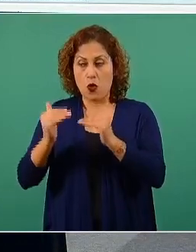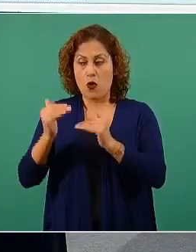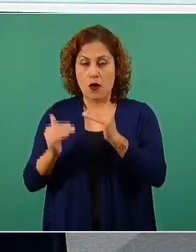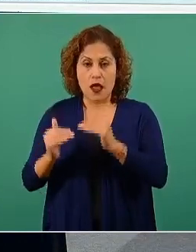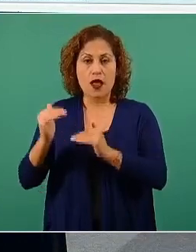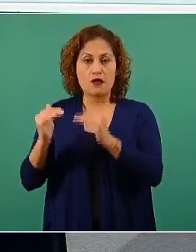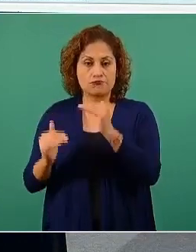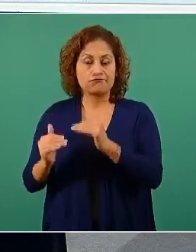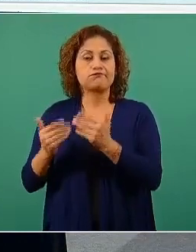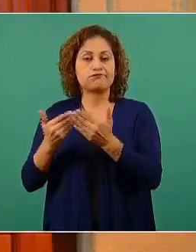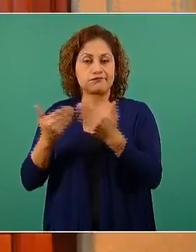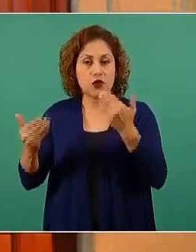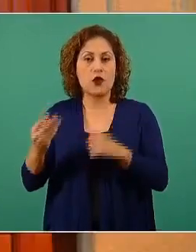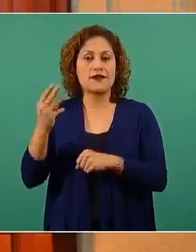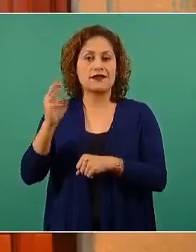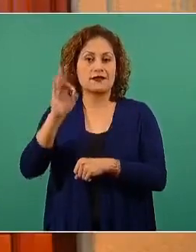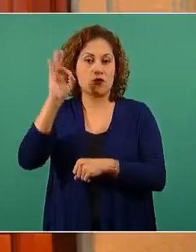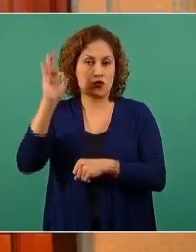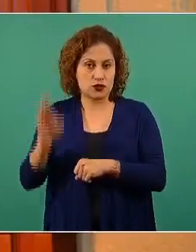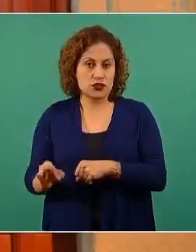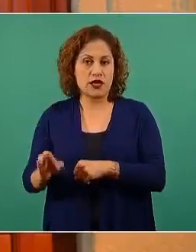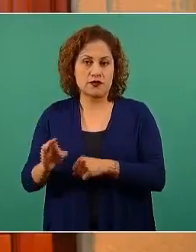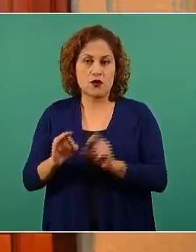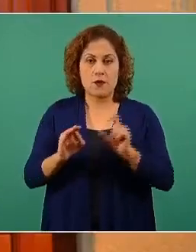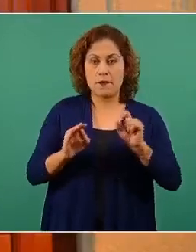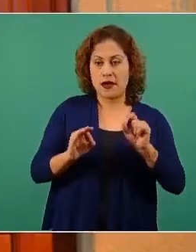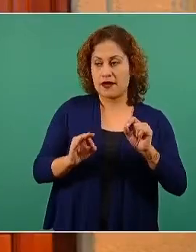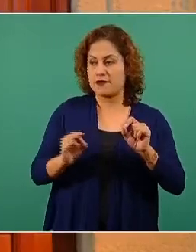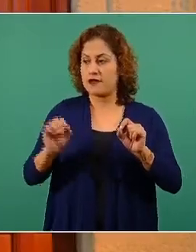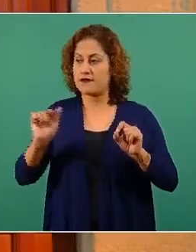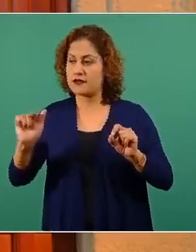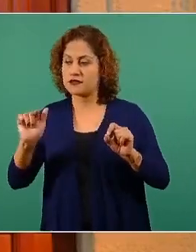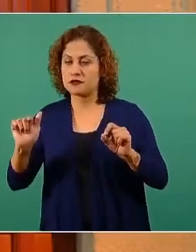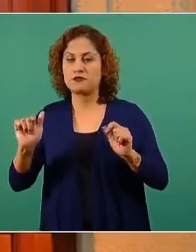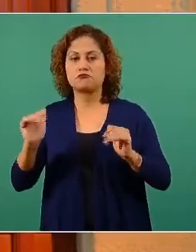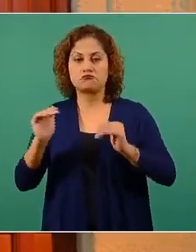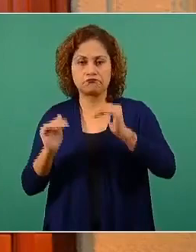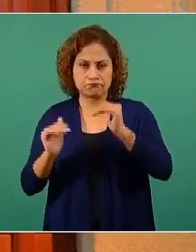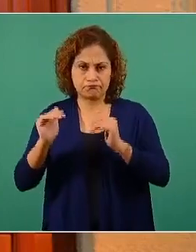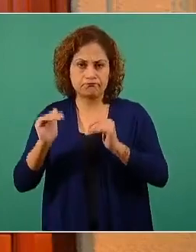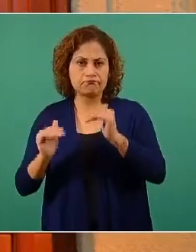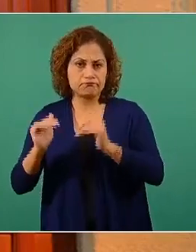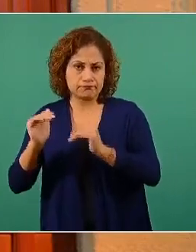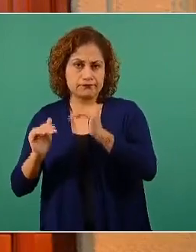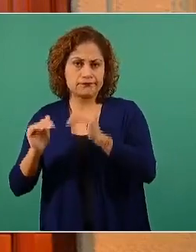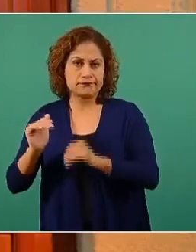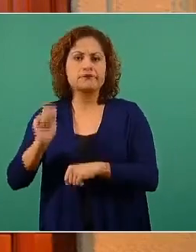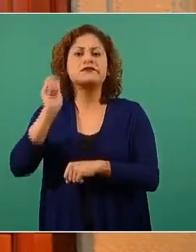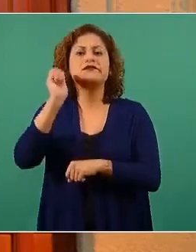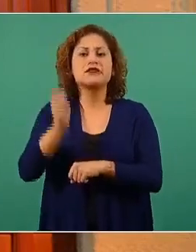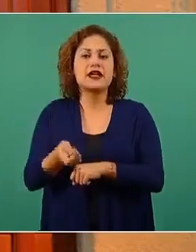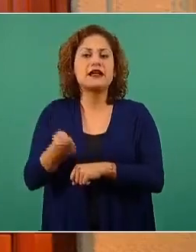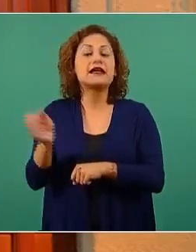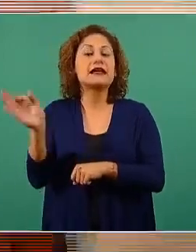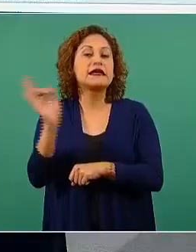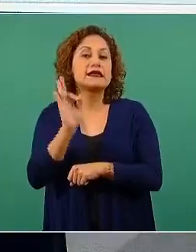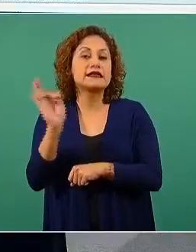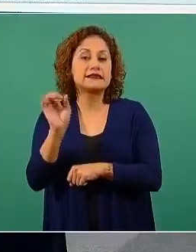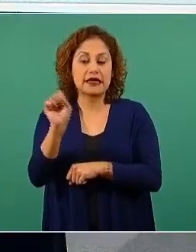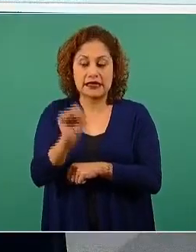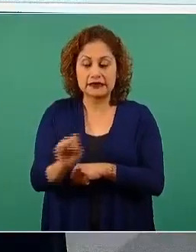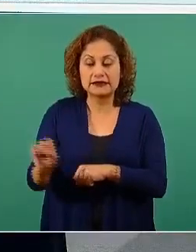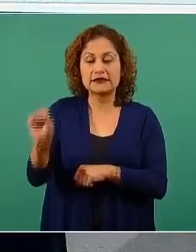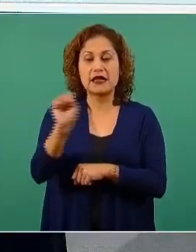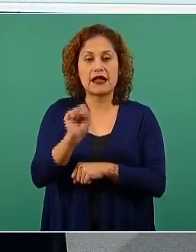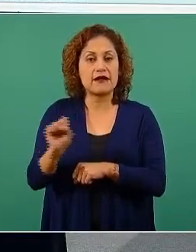puntos porcentuales, ¿no?, para efecto de menos 20 a un menos 17, lo cual obviamente nos quiere decir que el sábado estaremos conservando